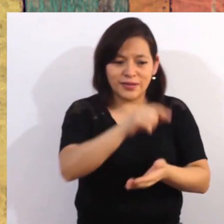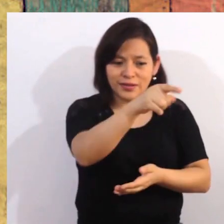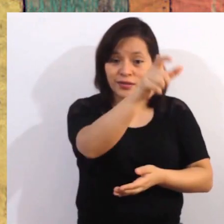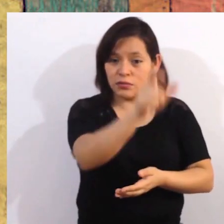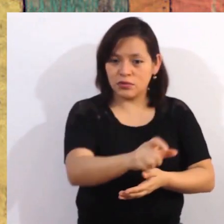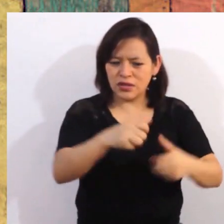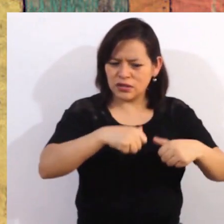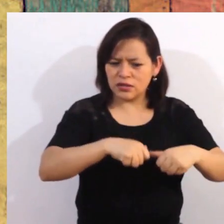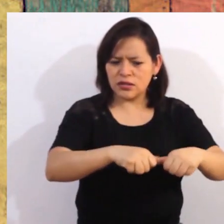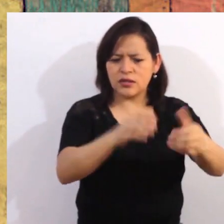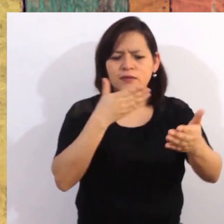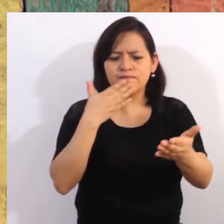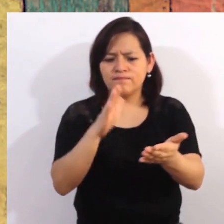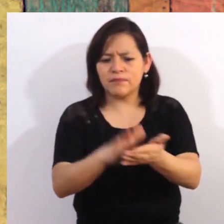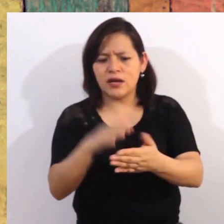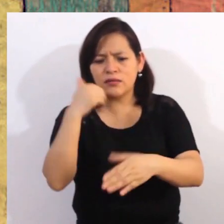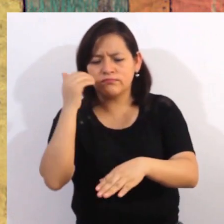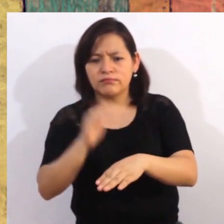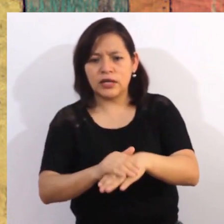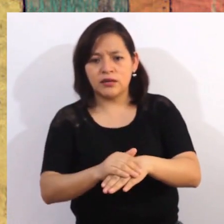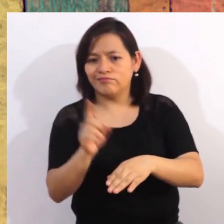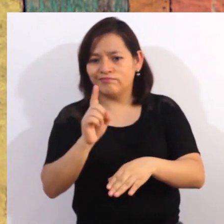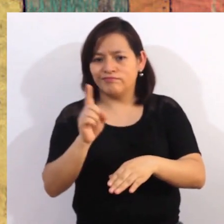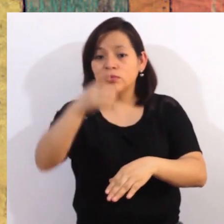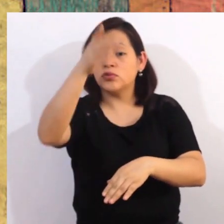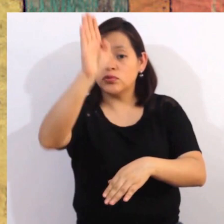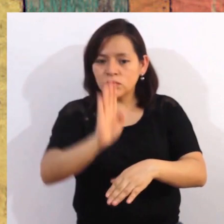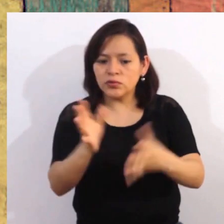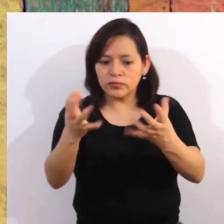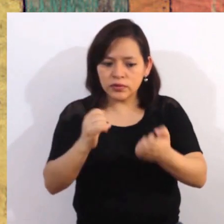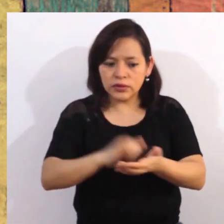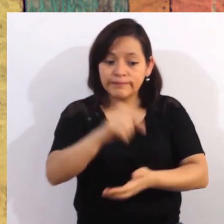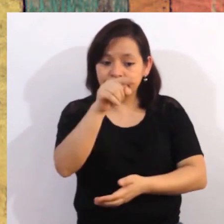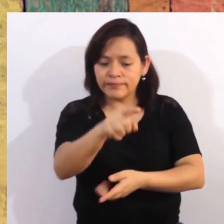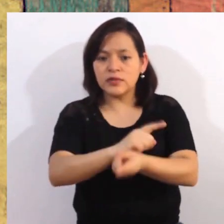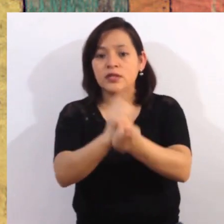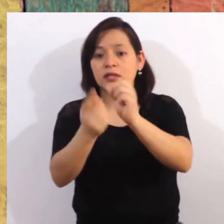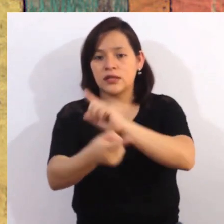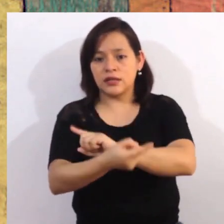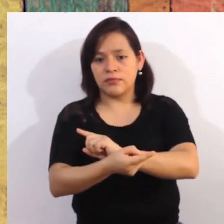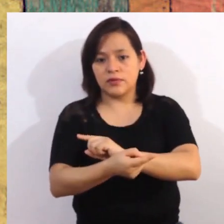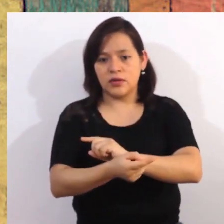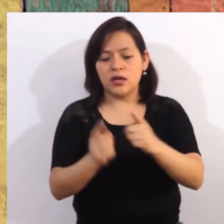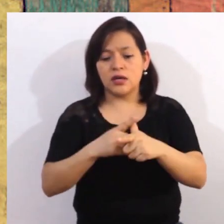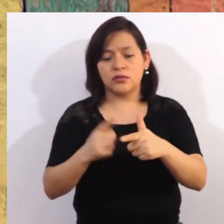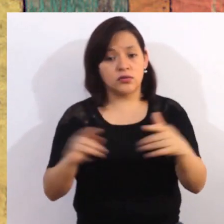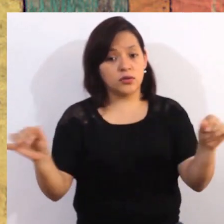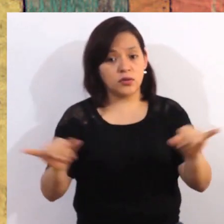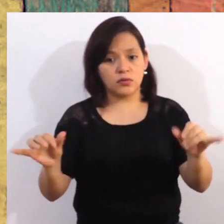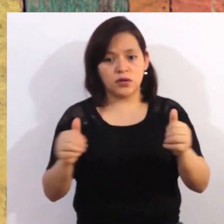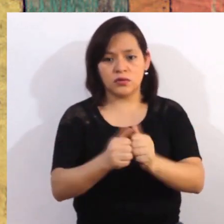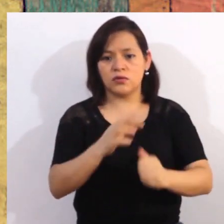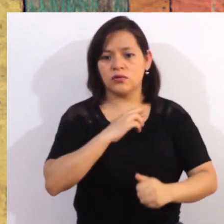esa condición de desobediencia le lleva a una catástrofe. Y esto es lo que sucedió entonces con el reino de Judá